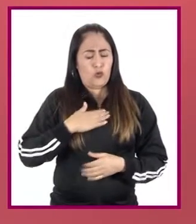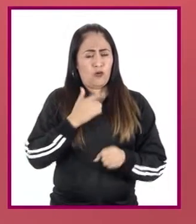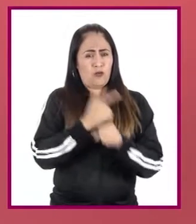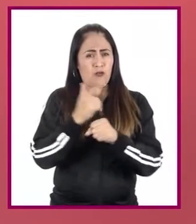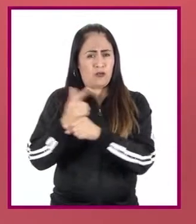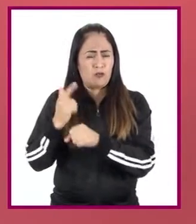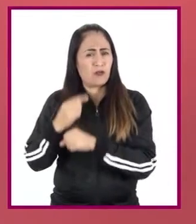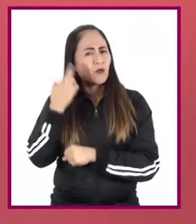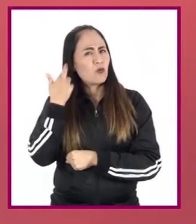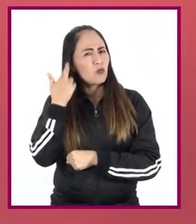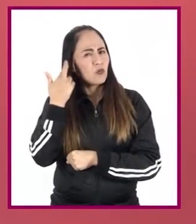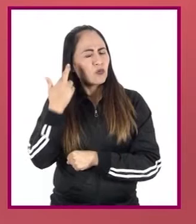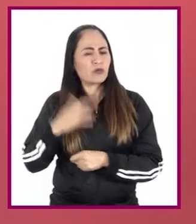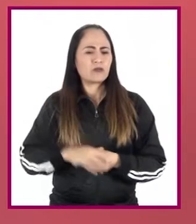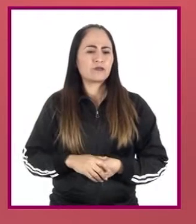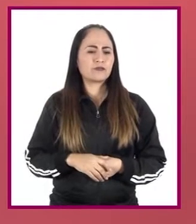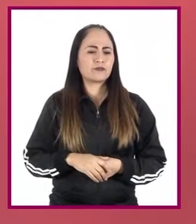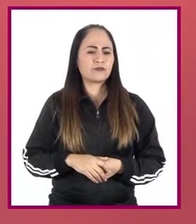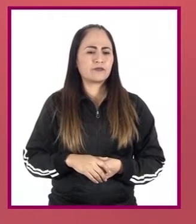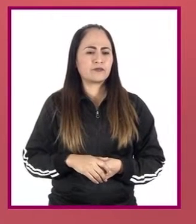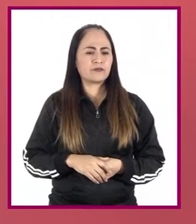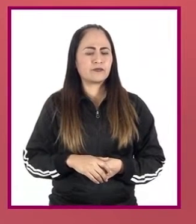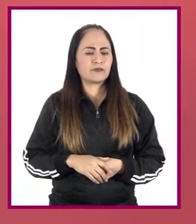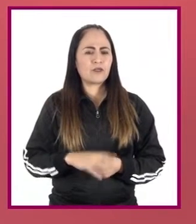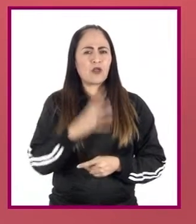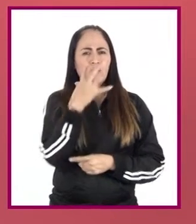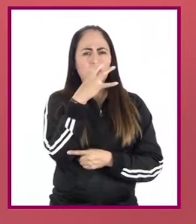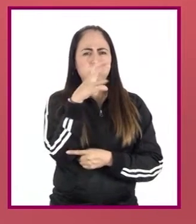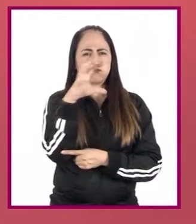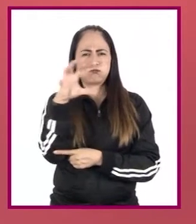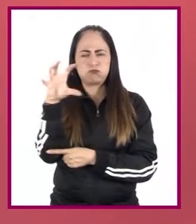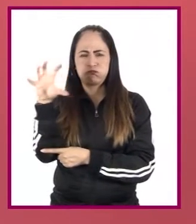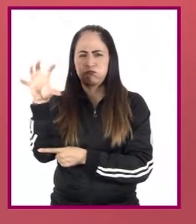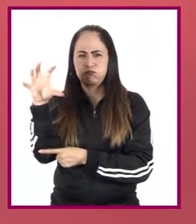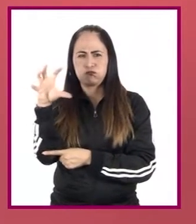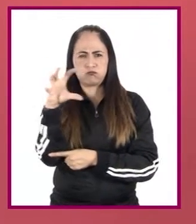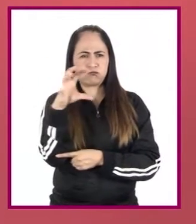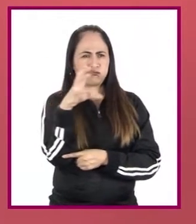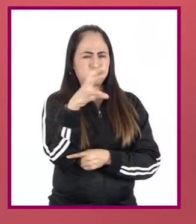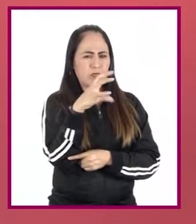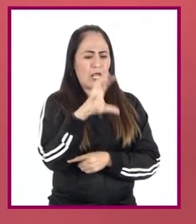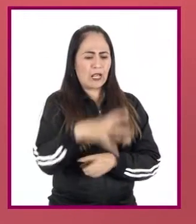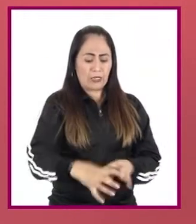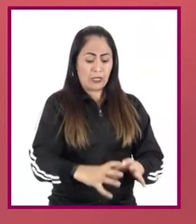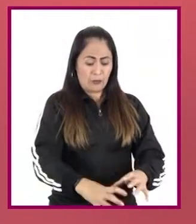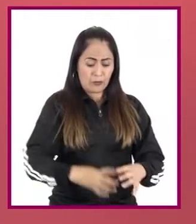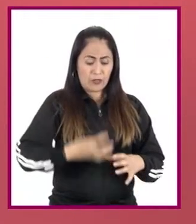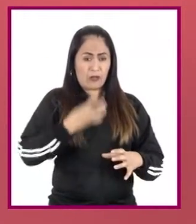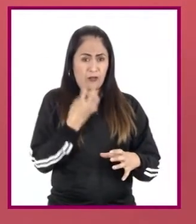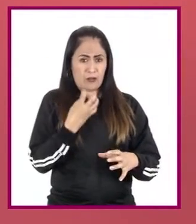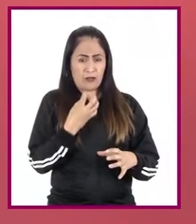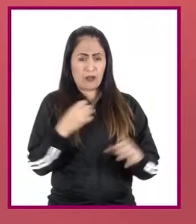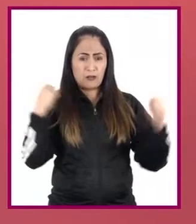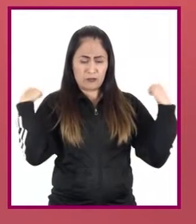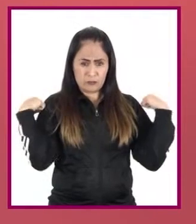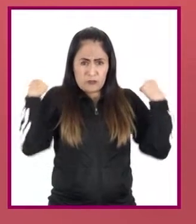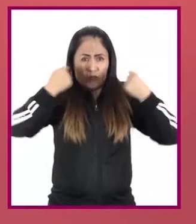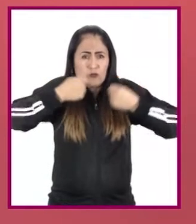fueron el del ventilador cuando toma la cámara, al ponerse el